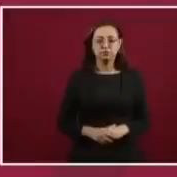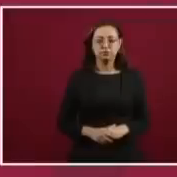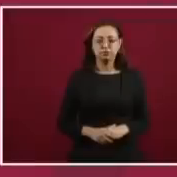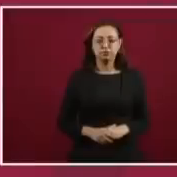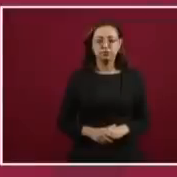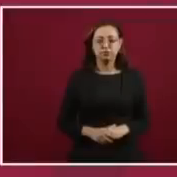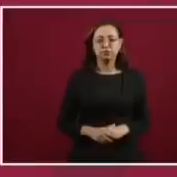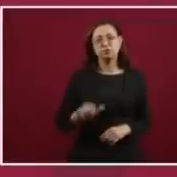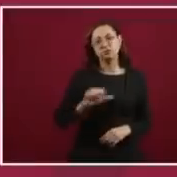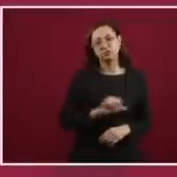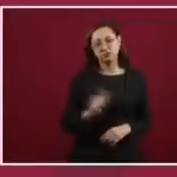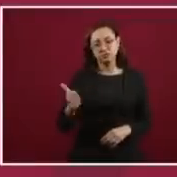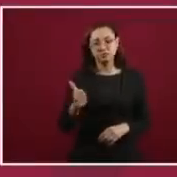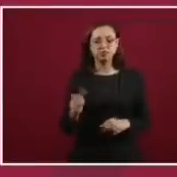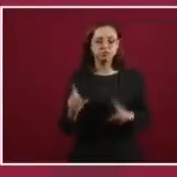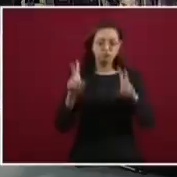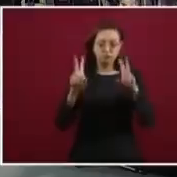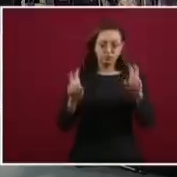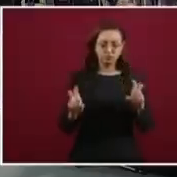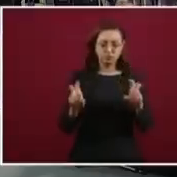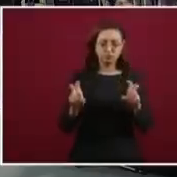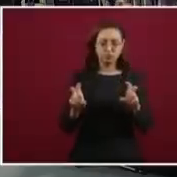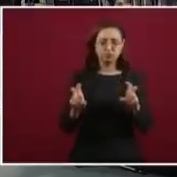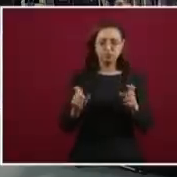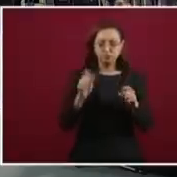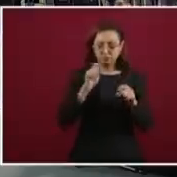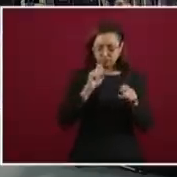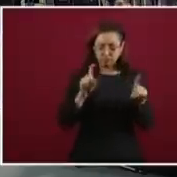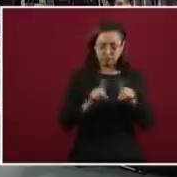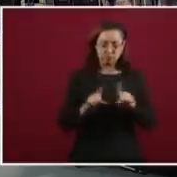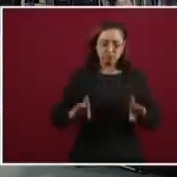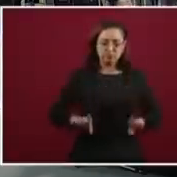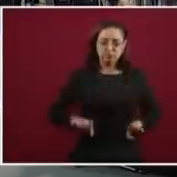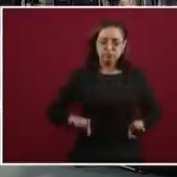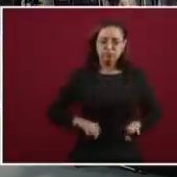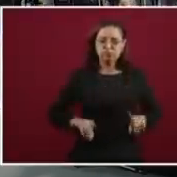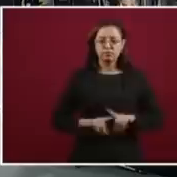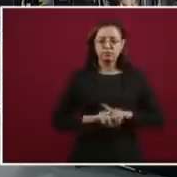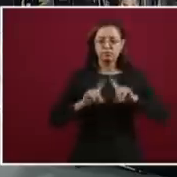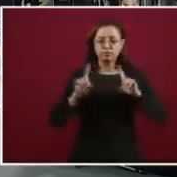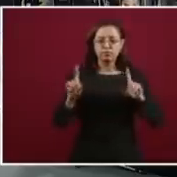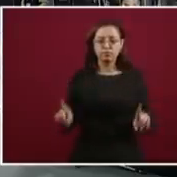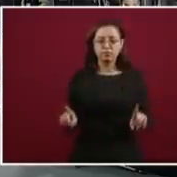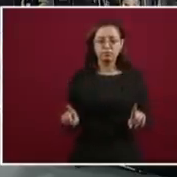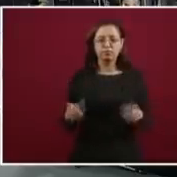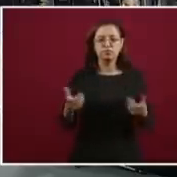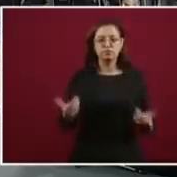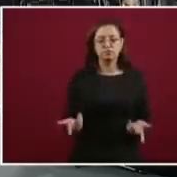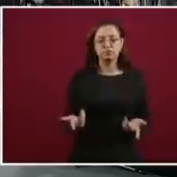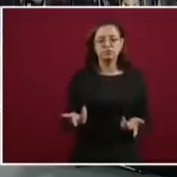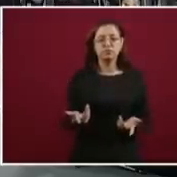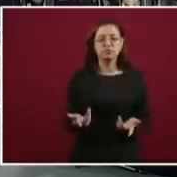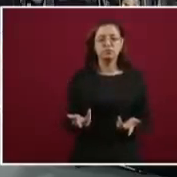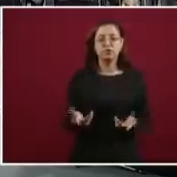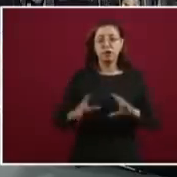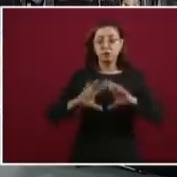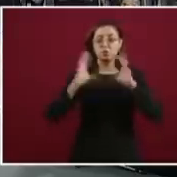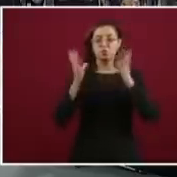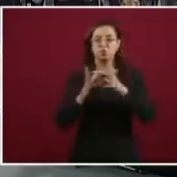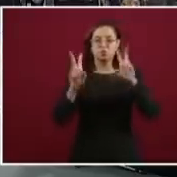otra cuestión que nos hace distintos con relación a la concepción de la izquierda en el